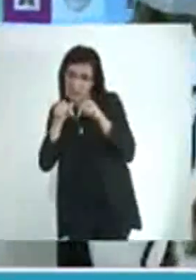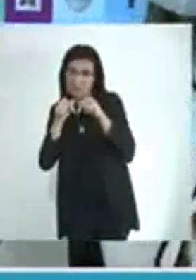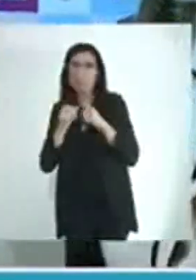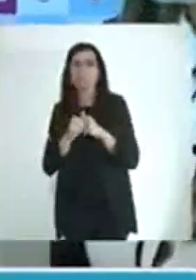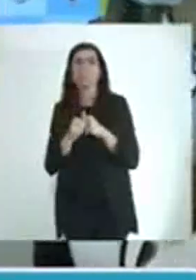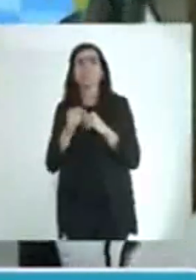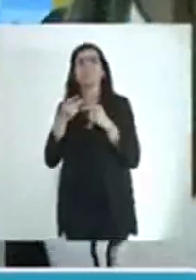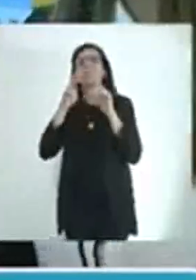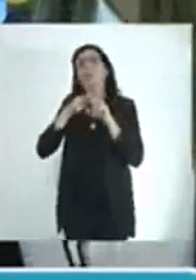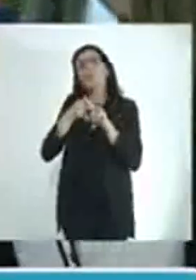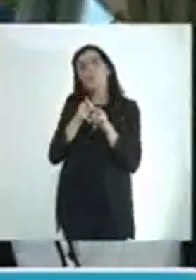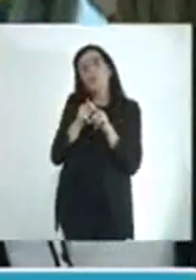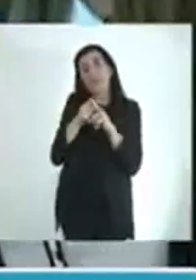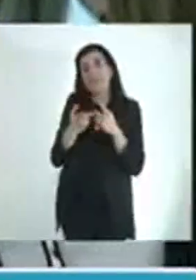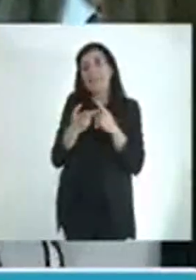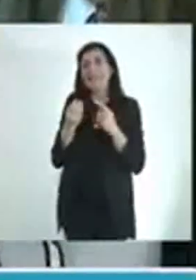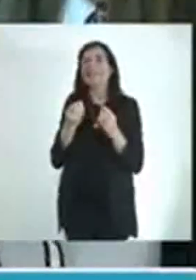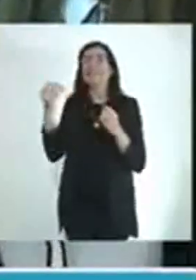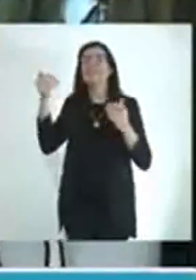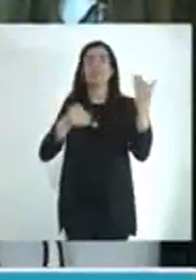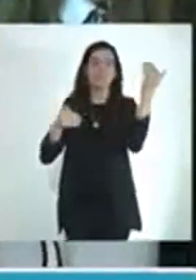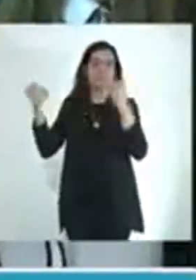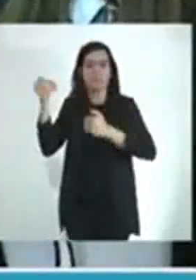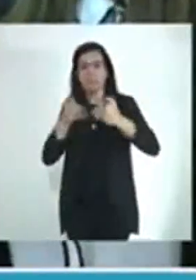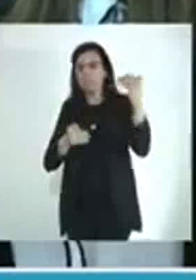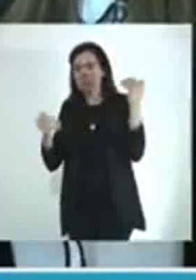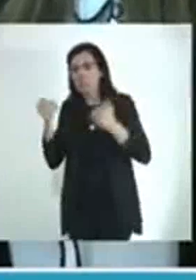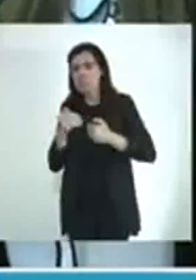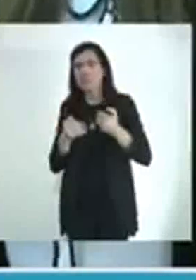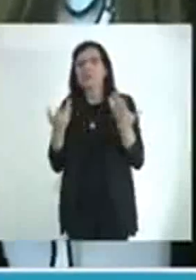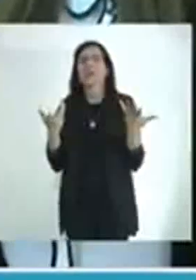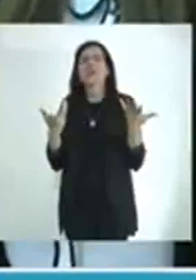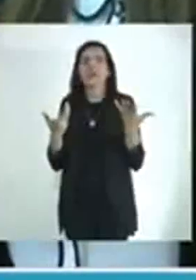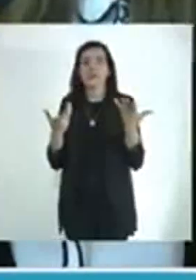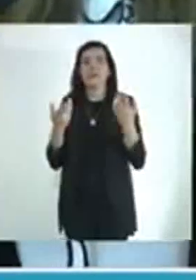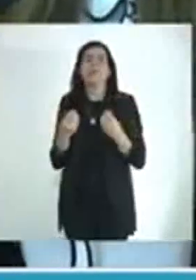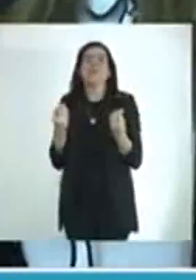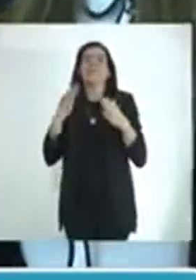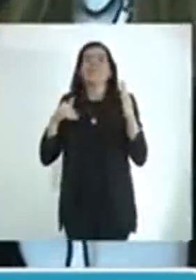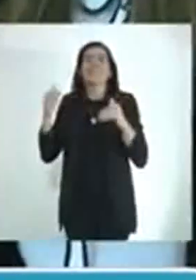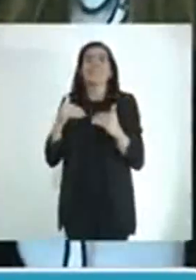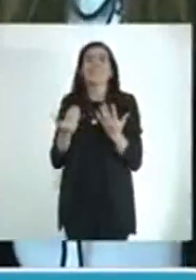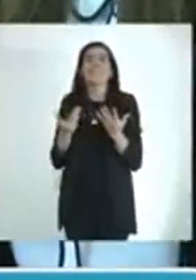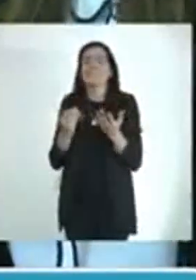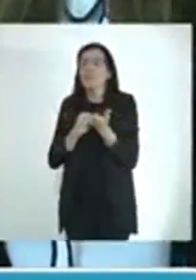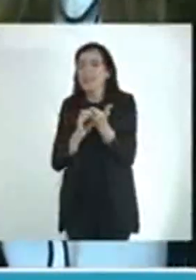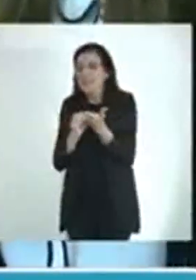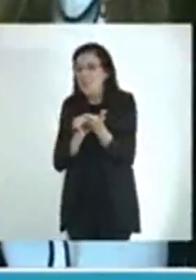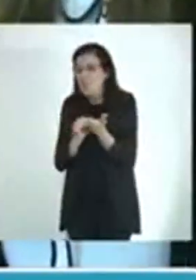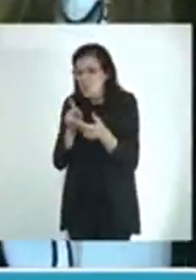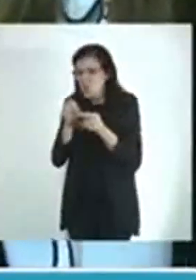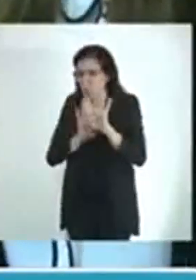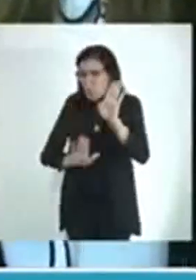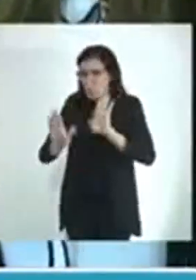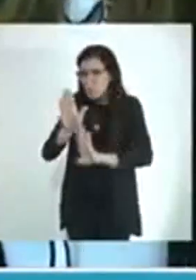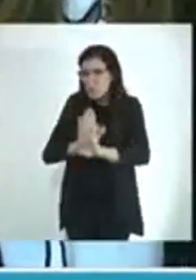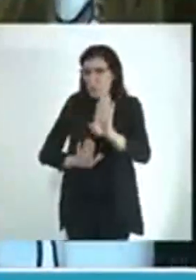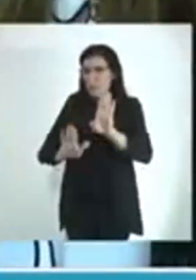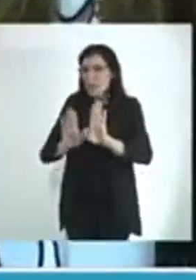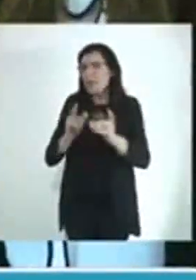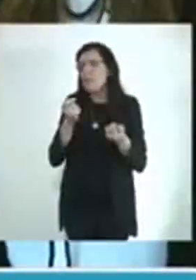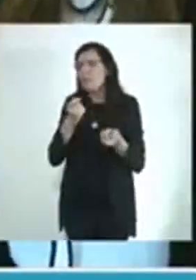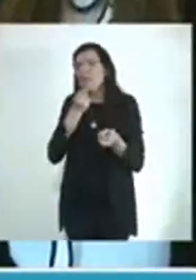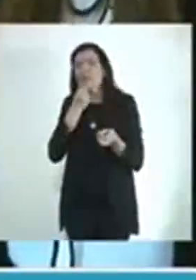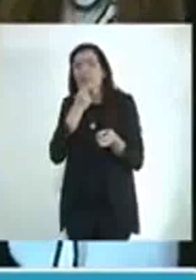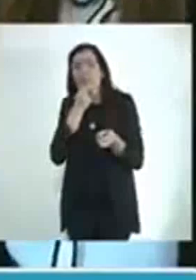proyecto de talleres para despertar vocaciones científicas. Justamente con el empleo y la elaboración de preparados histológicos, por